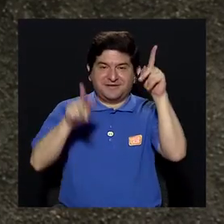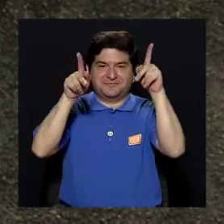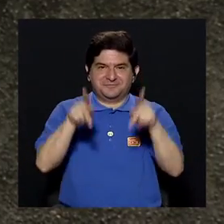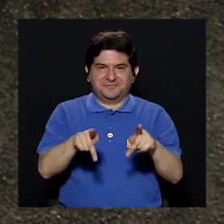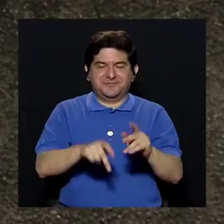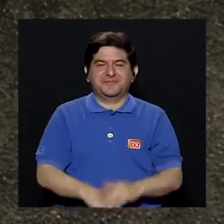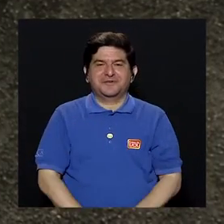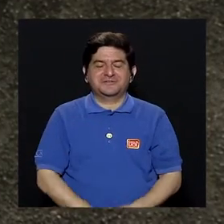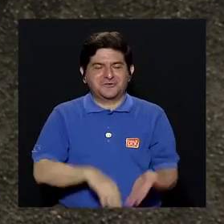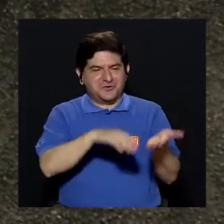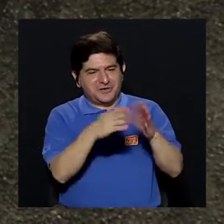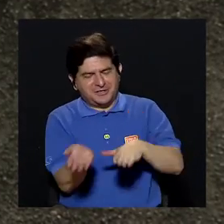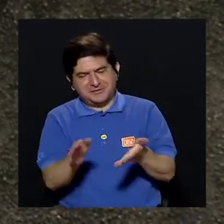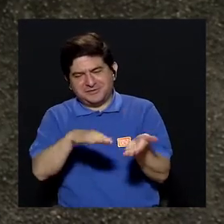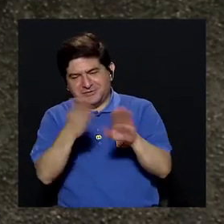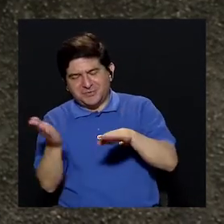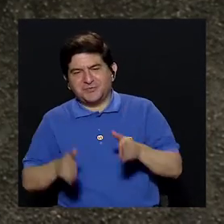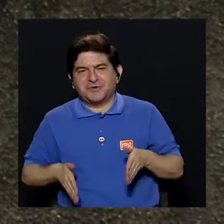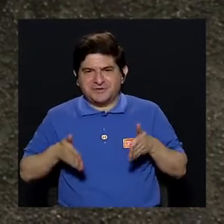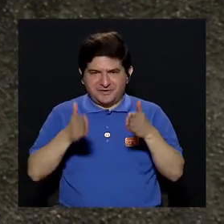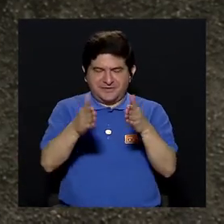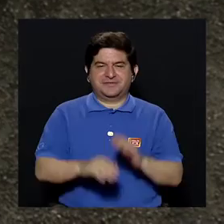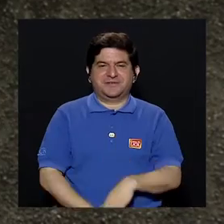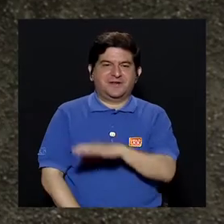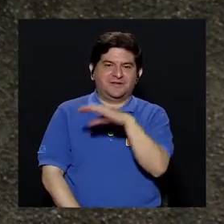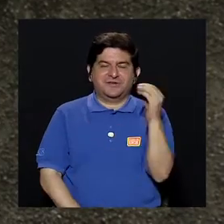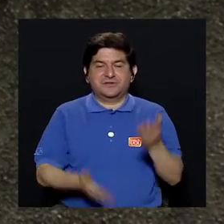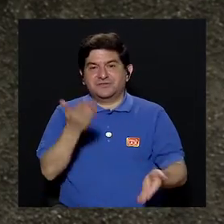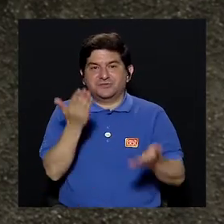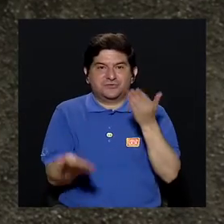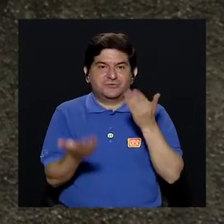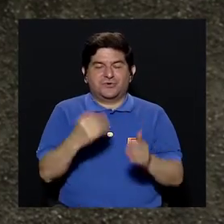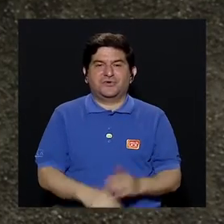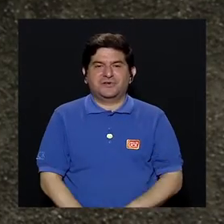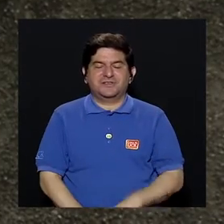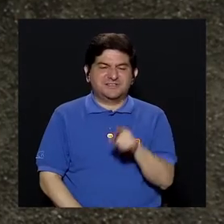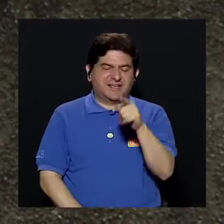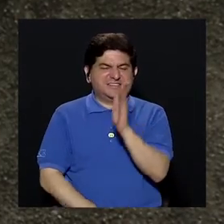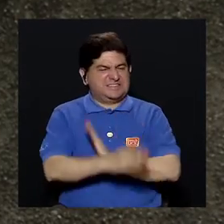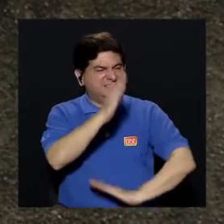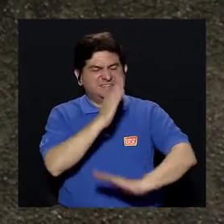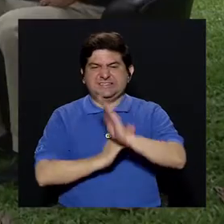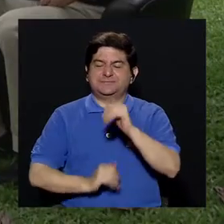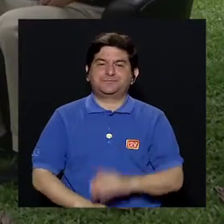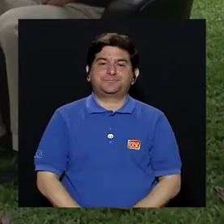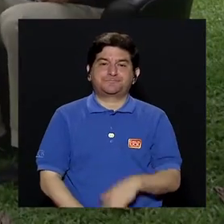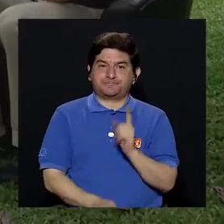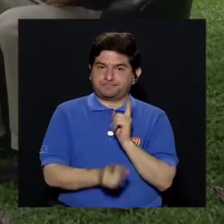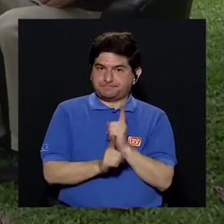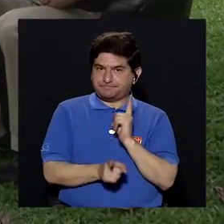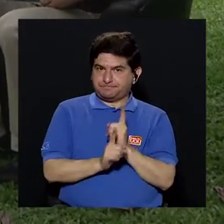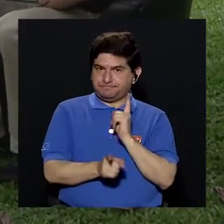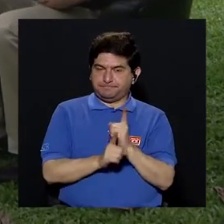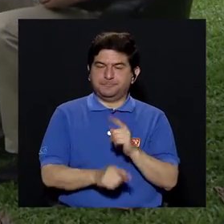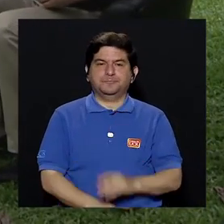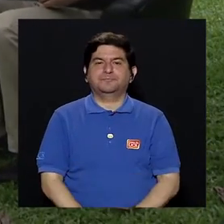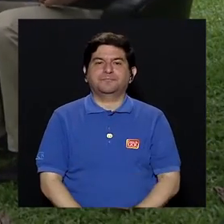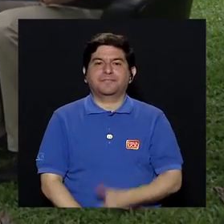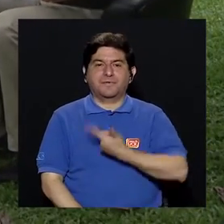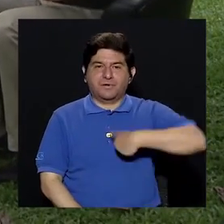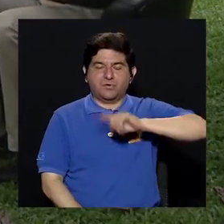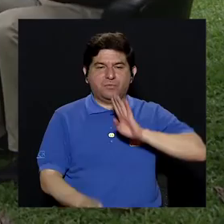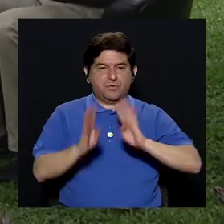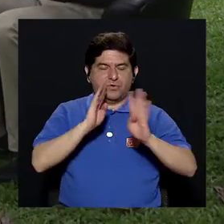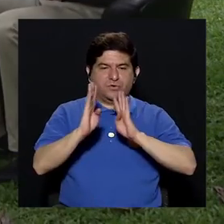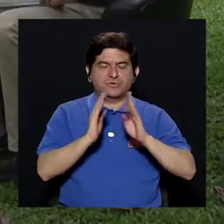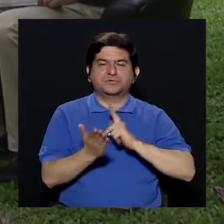la gente se está muriendo en las carreteras o que está quedando muy discapacitada. Y es que efectivamente, pues como